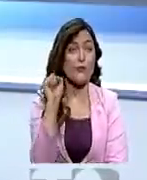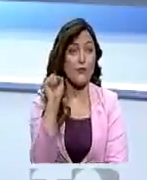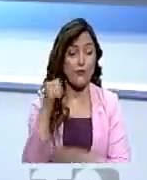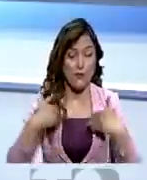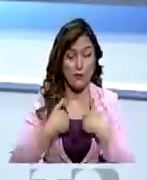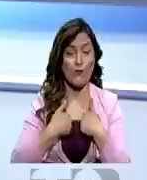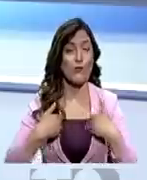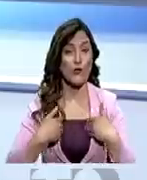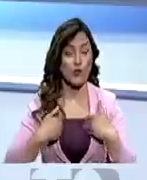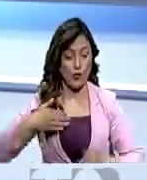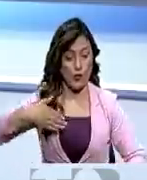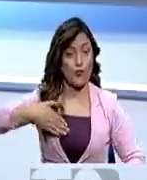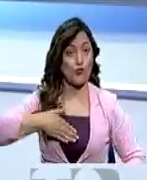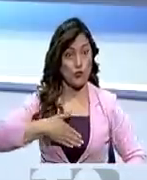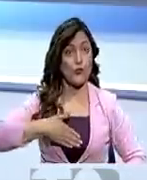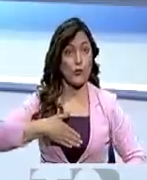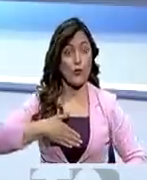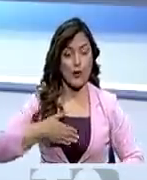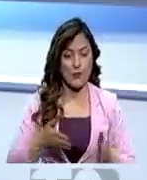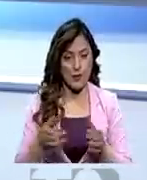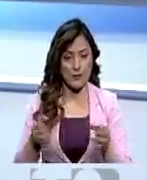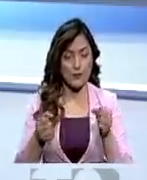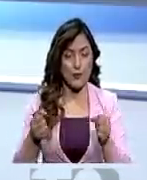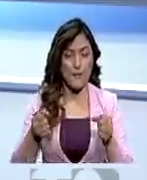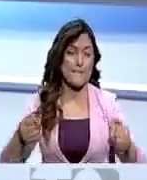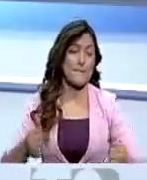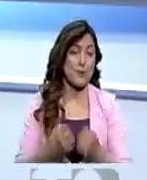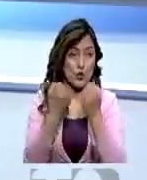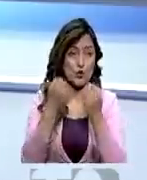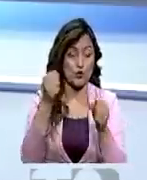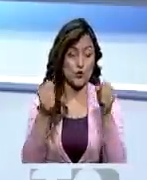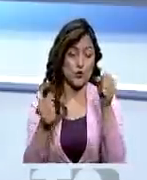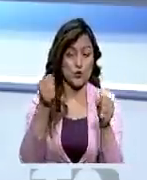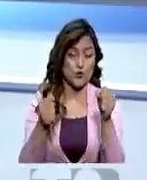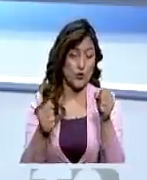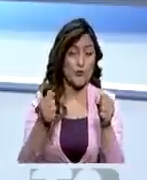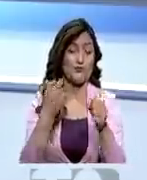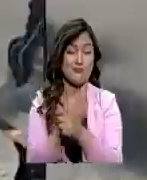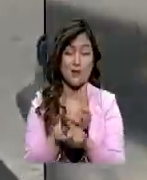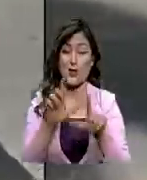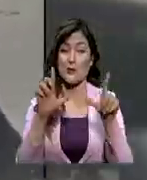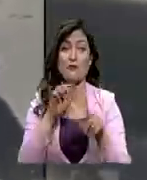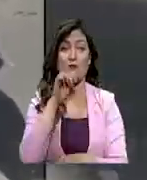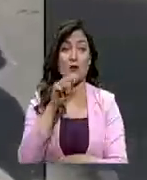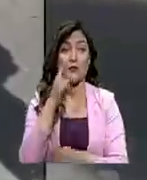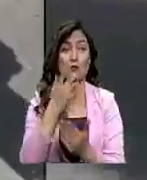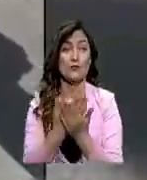en la avenida Simón Bolívar en Quito. El conductor del auto quedó libre por falta de pruebas.